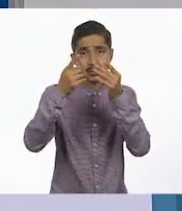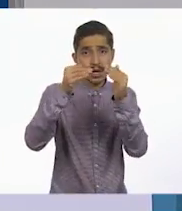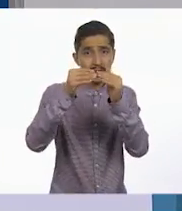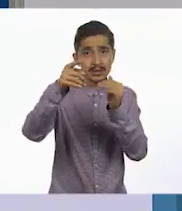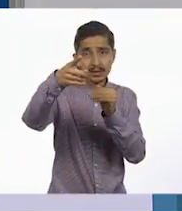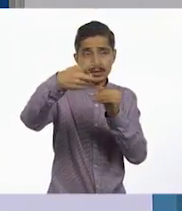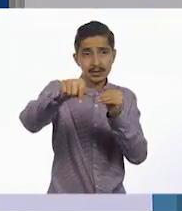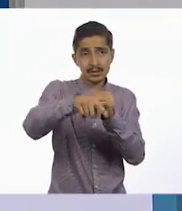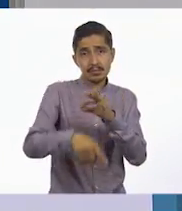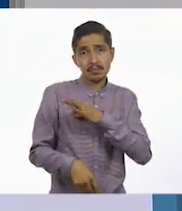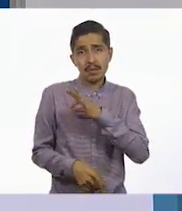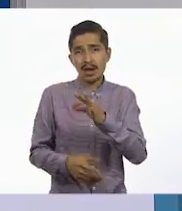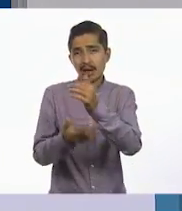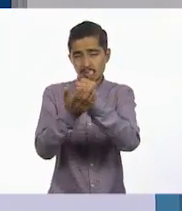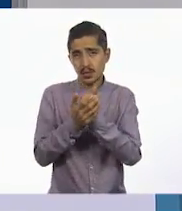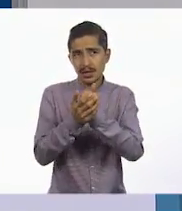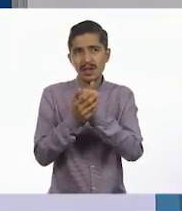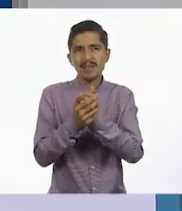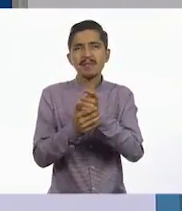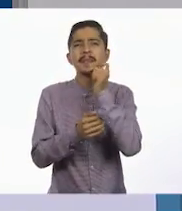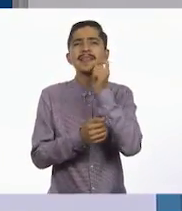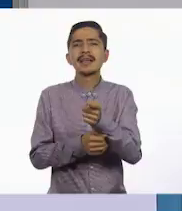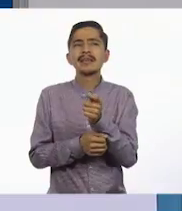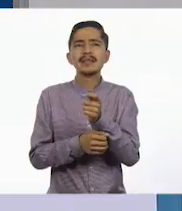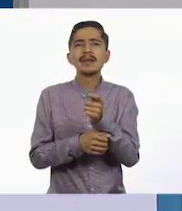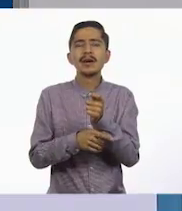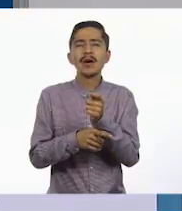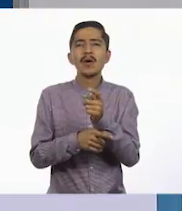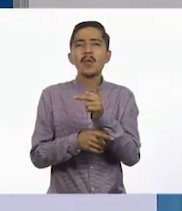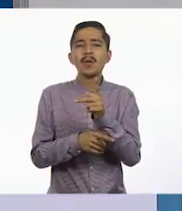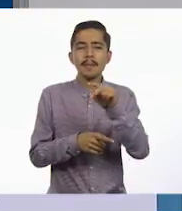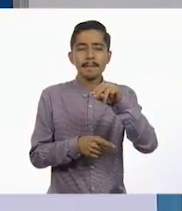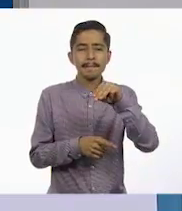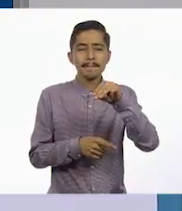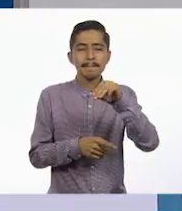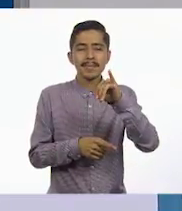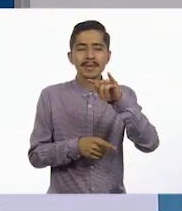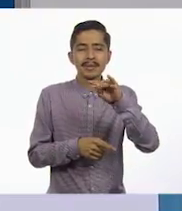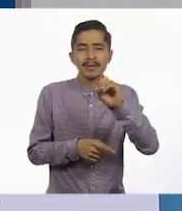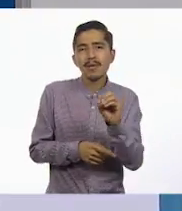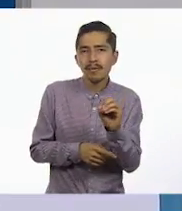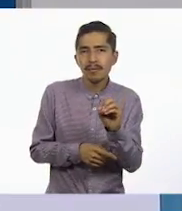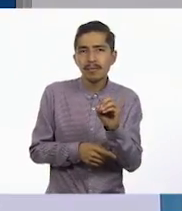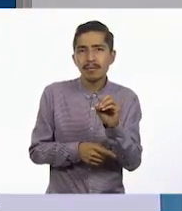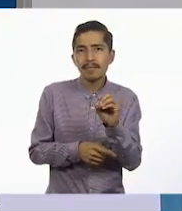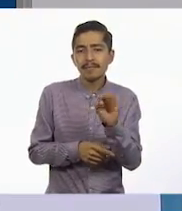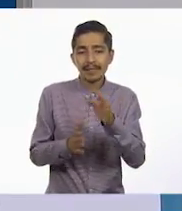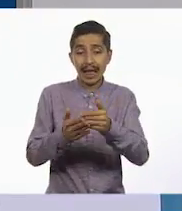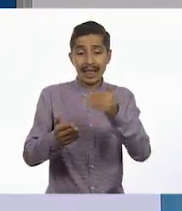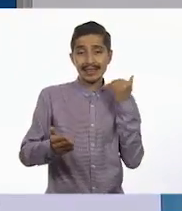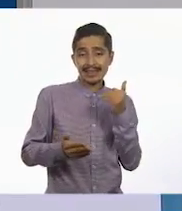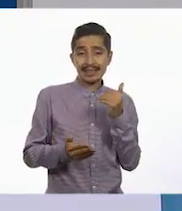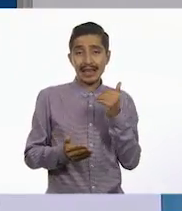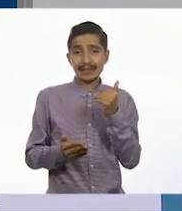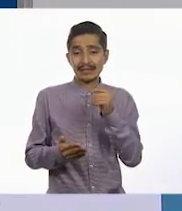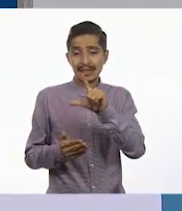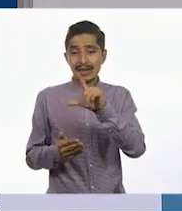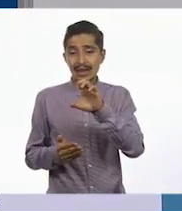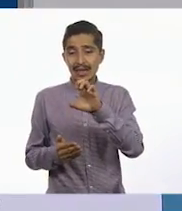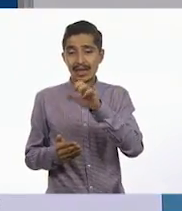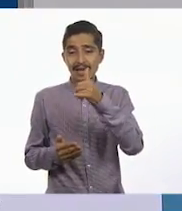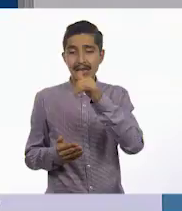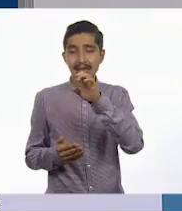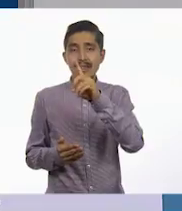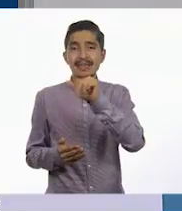creo que le conviene, ayúdenme, convertirse en un mito, porque puede ser antes de ser una leyenda. A ver, escucha bien esto,